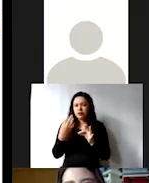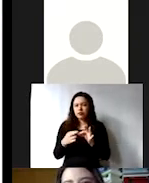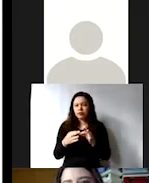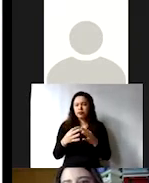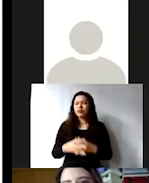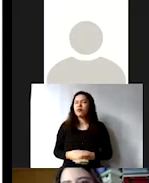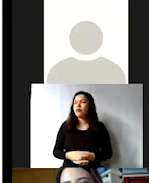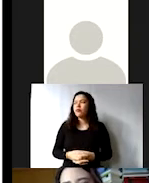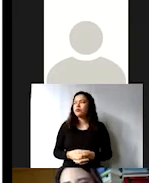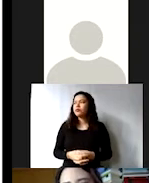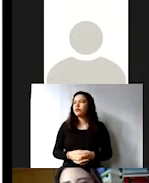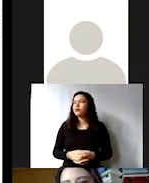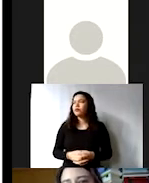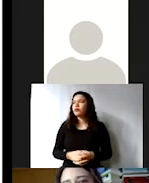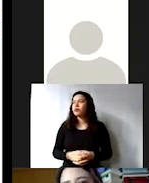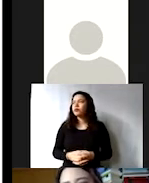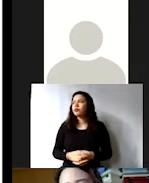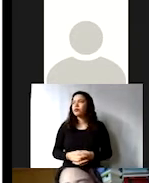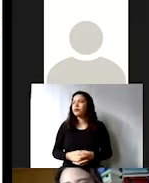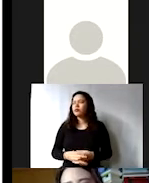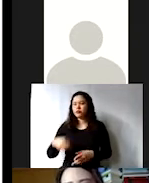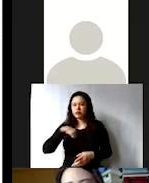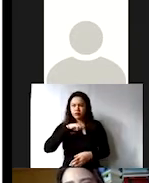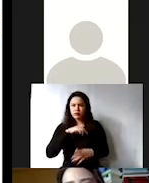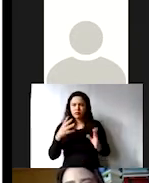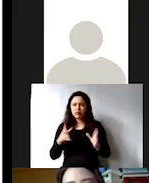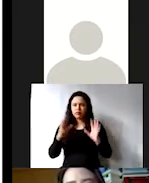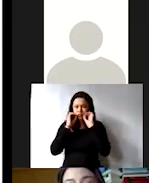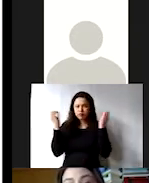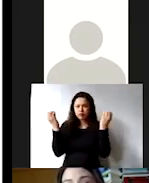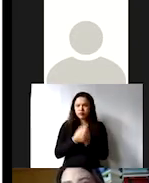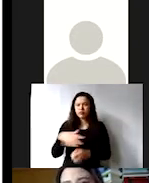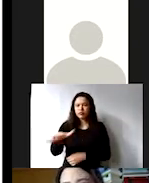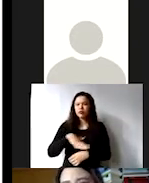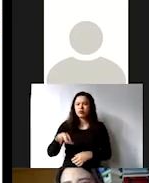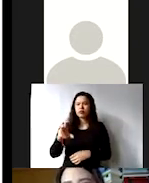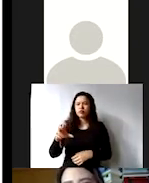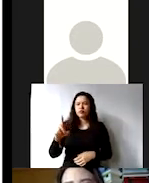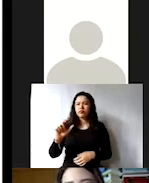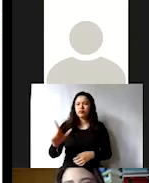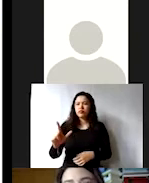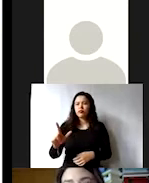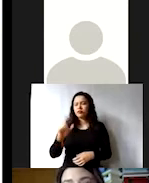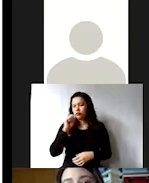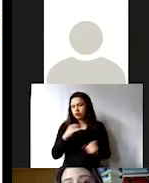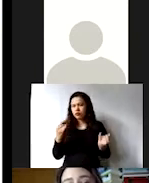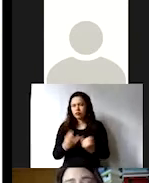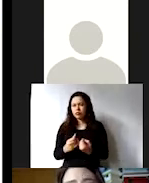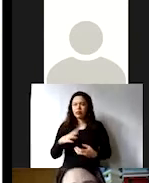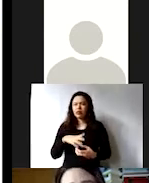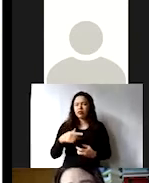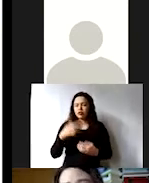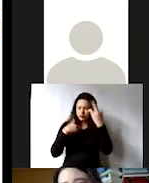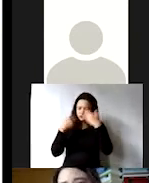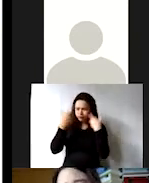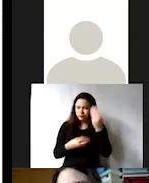mucho el hecho de que las organizaciones de la sociedad civil también se involucren mucho en esta revisión, se involucren mucho